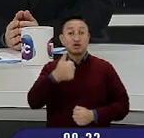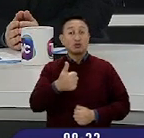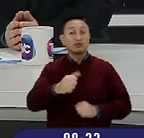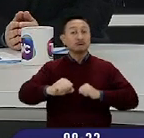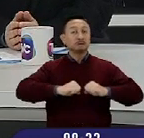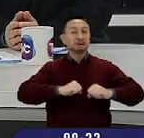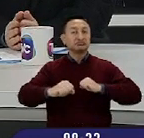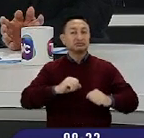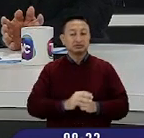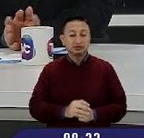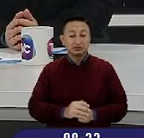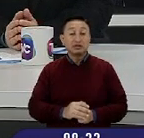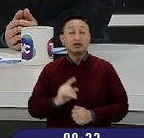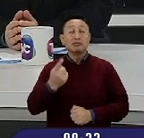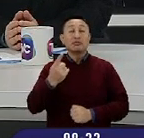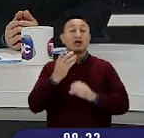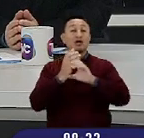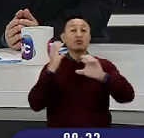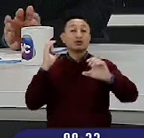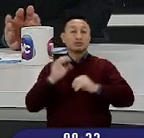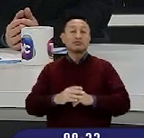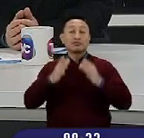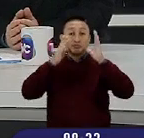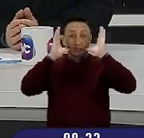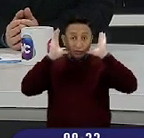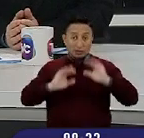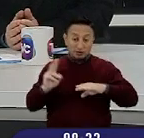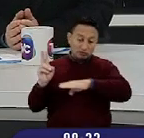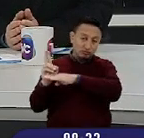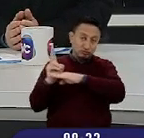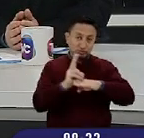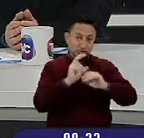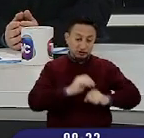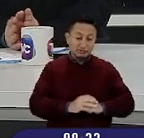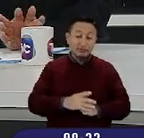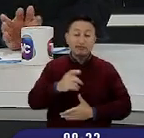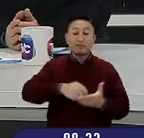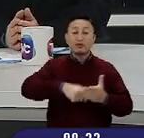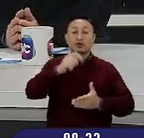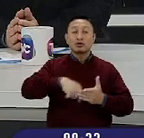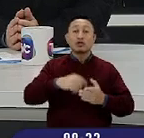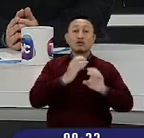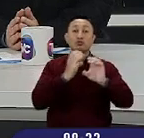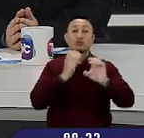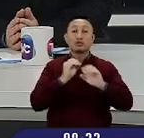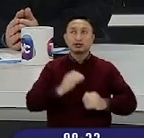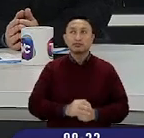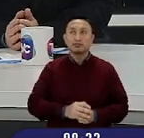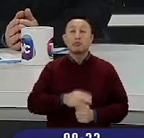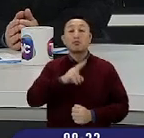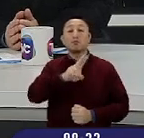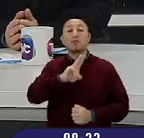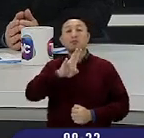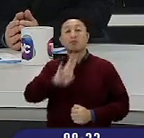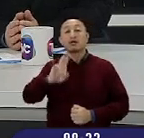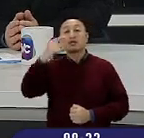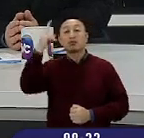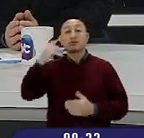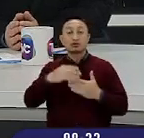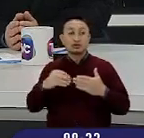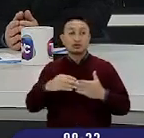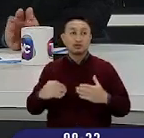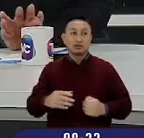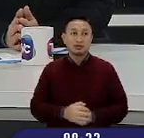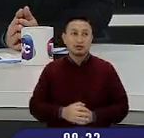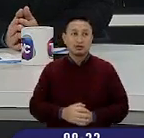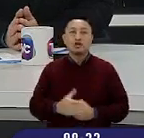¿no? La primera unidad llegará en diciembre de este año y el contrato para la adquisición de los buses superan los 27 millones de dólares. No importa